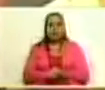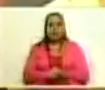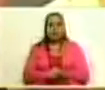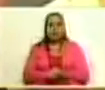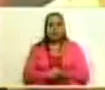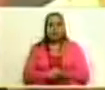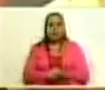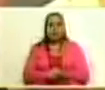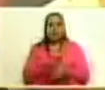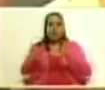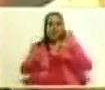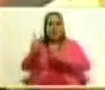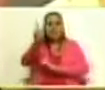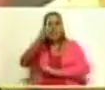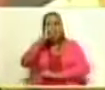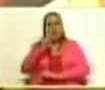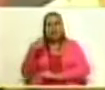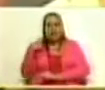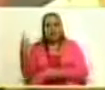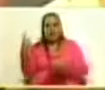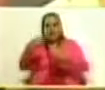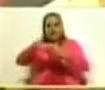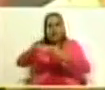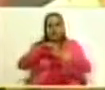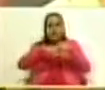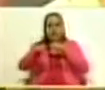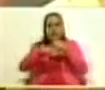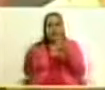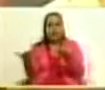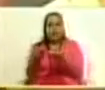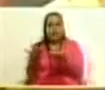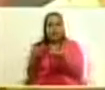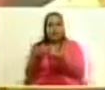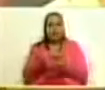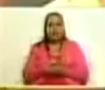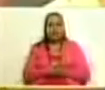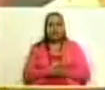A los 12 años me incorporé a los movimientos estudiantiles.